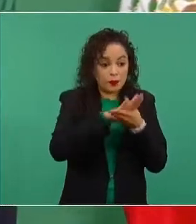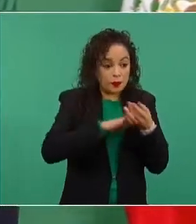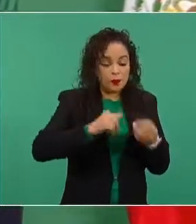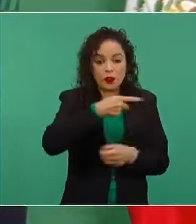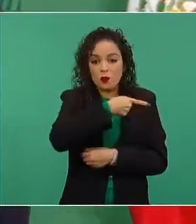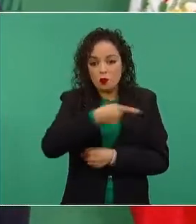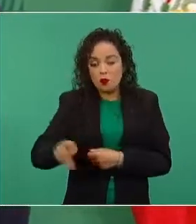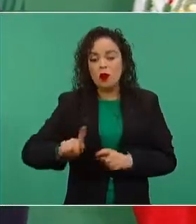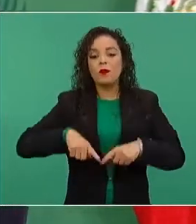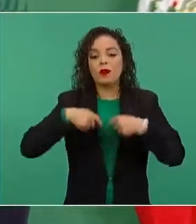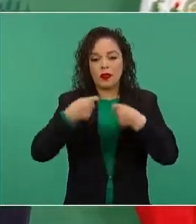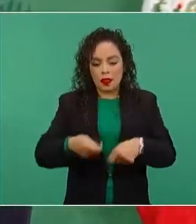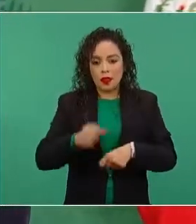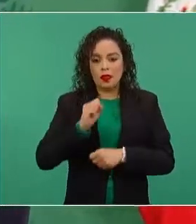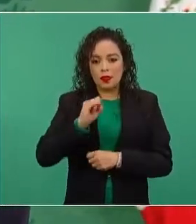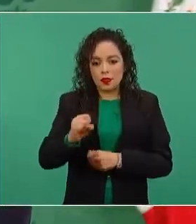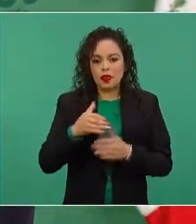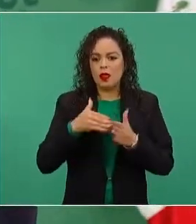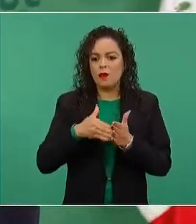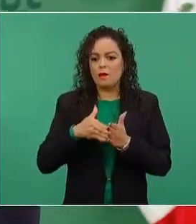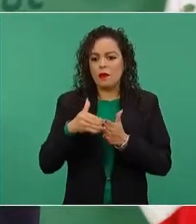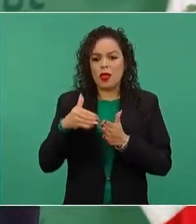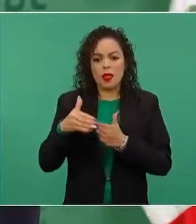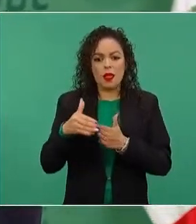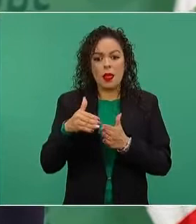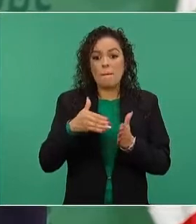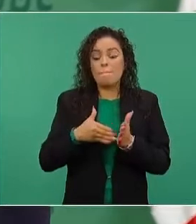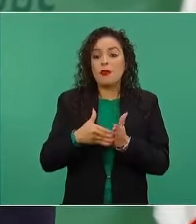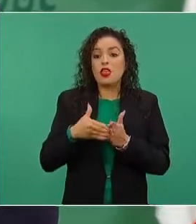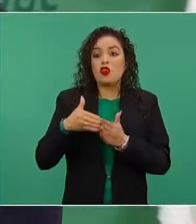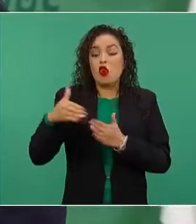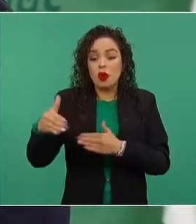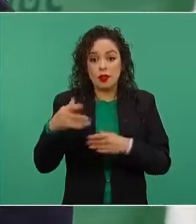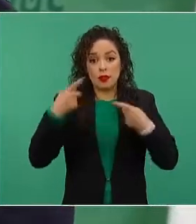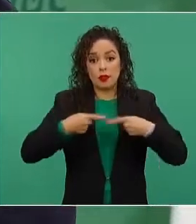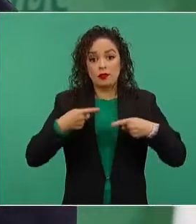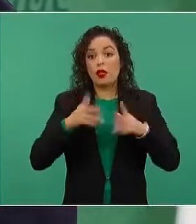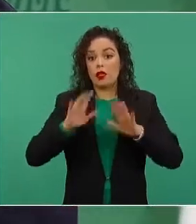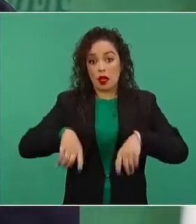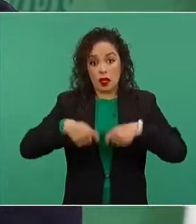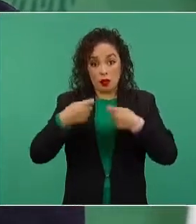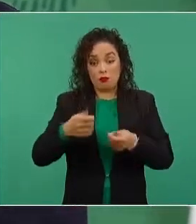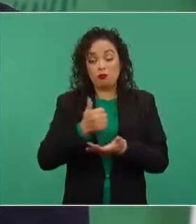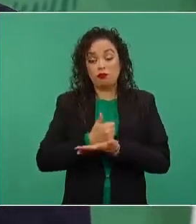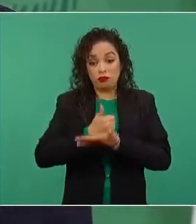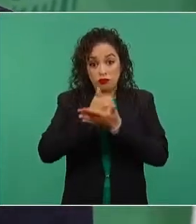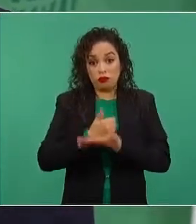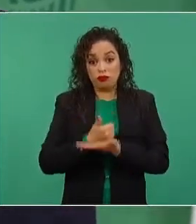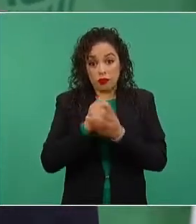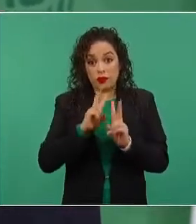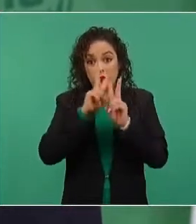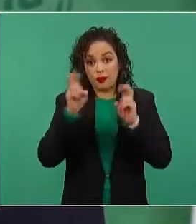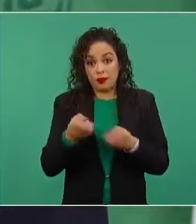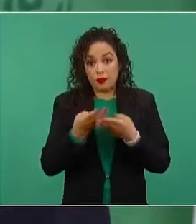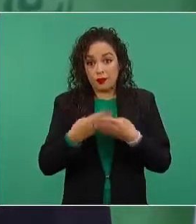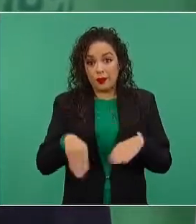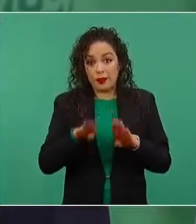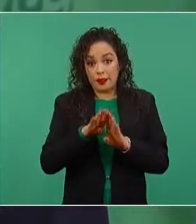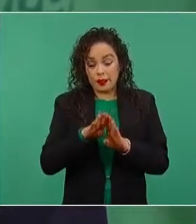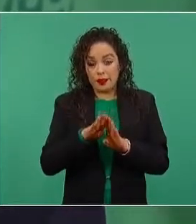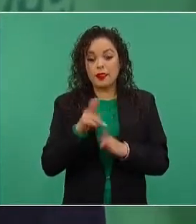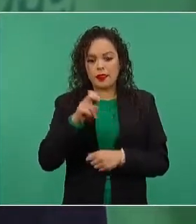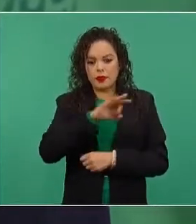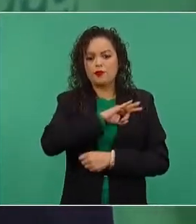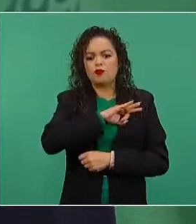se ha ayudado a miles, millones de personas ya en vivienda. Entonces, eso se